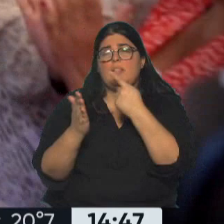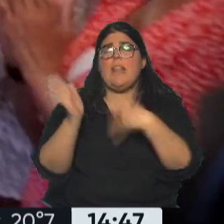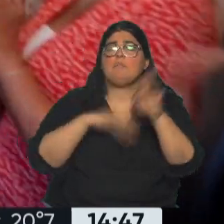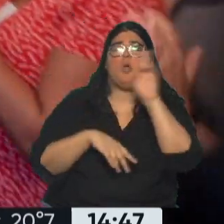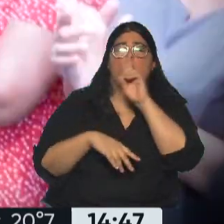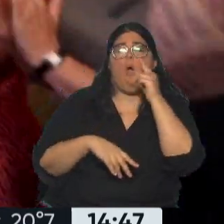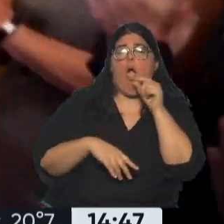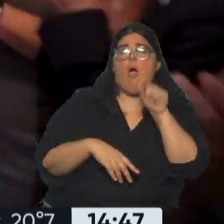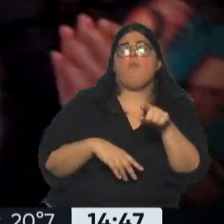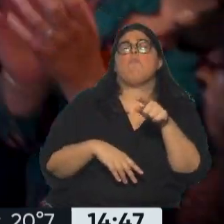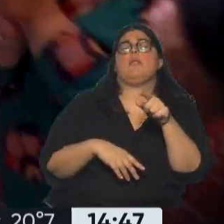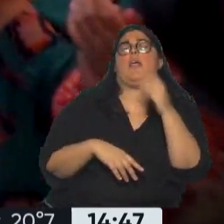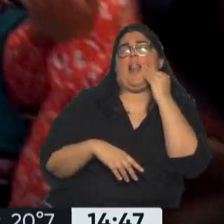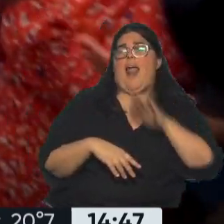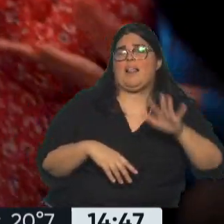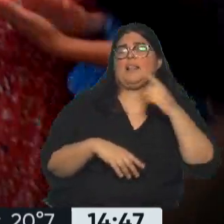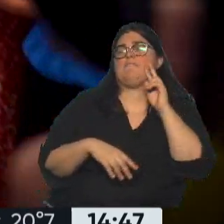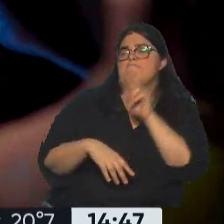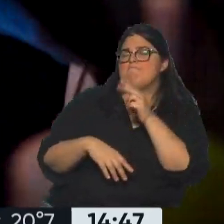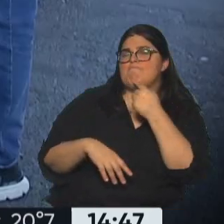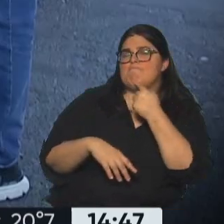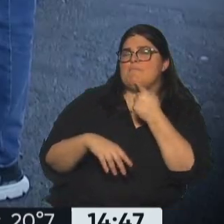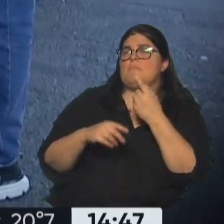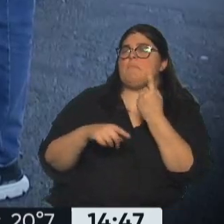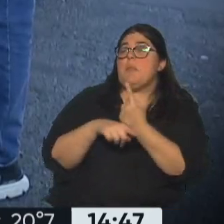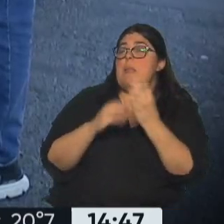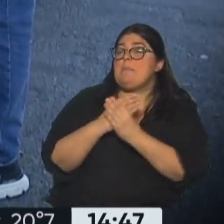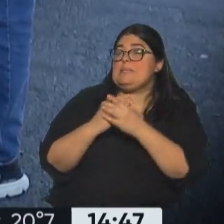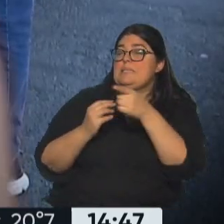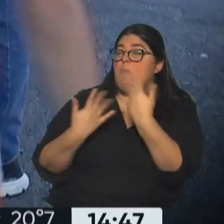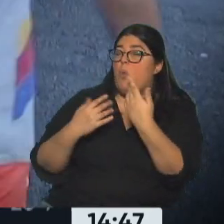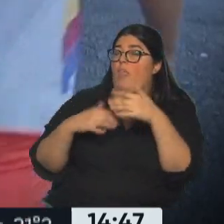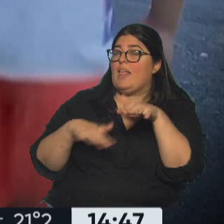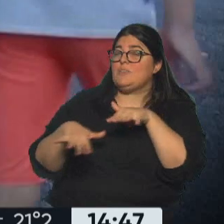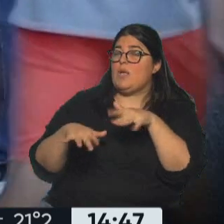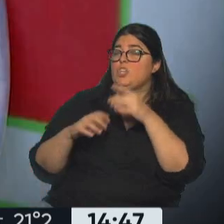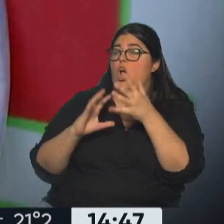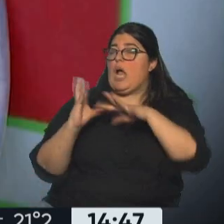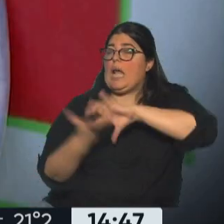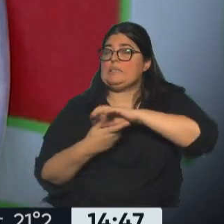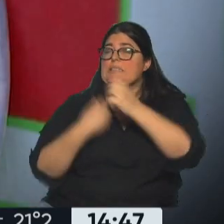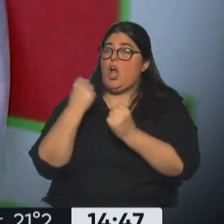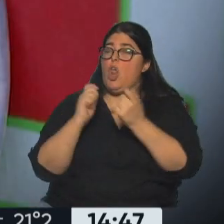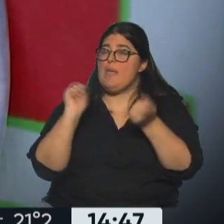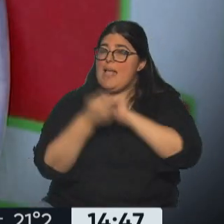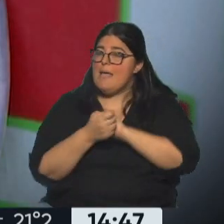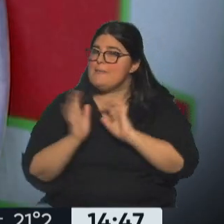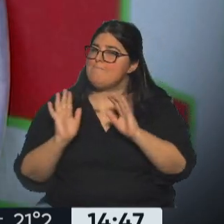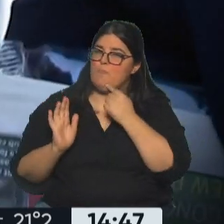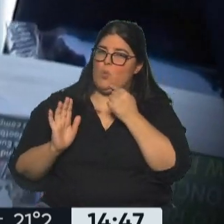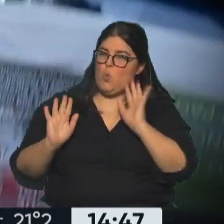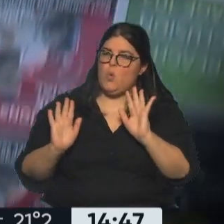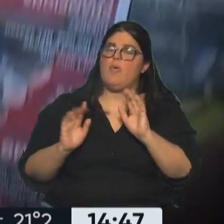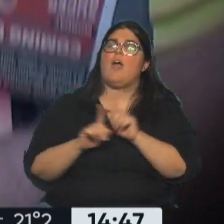desconfía de la capacidad de la flamante primera ministra para capear la crisis económica que vive el país con una inflación interanual